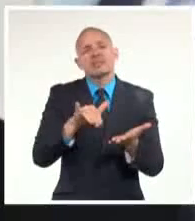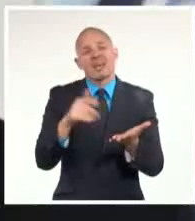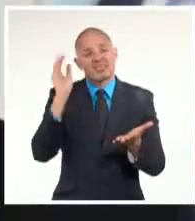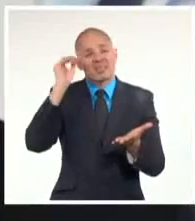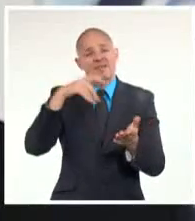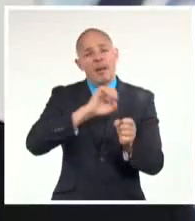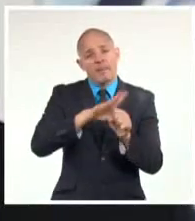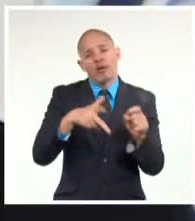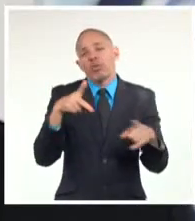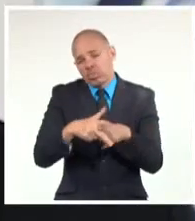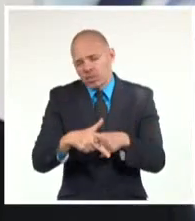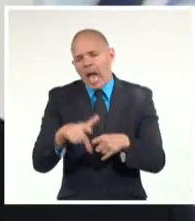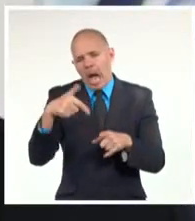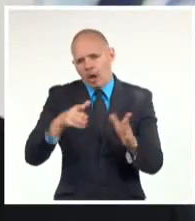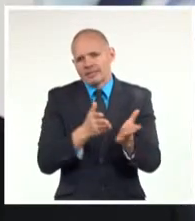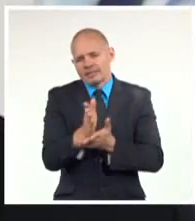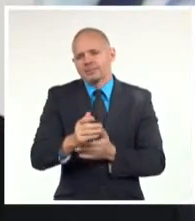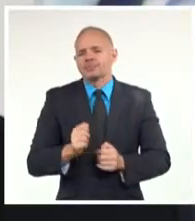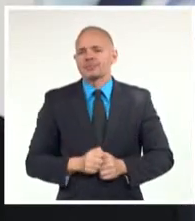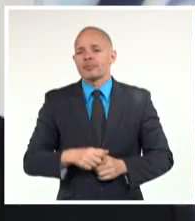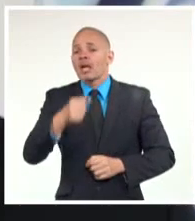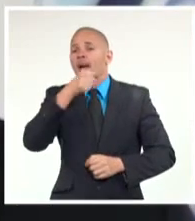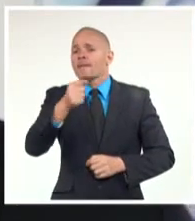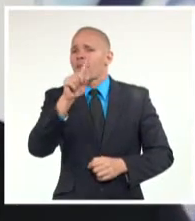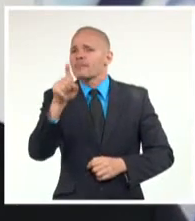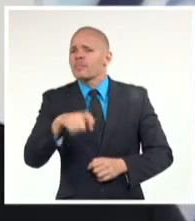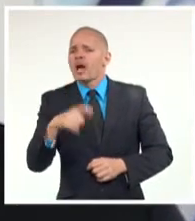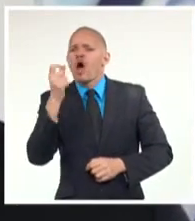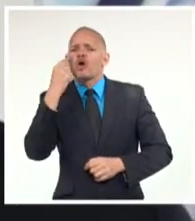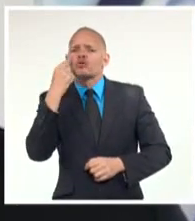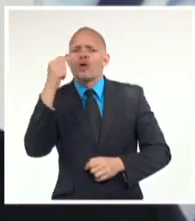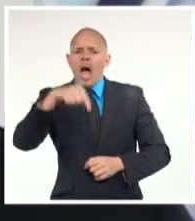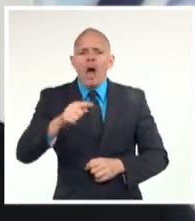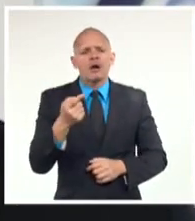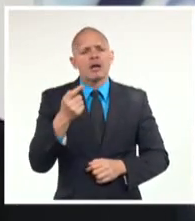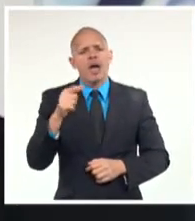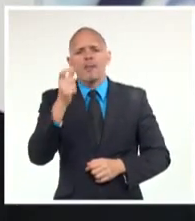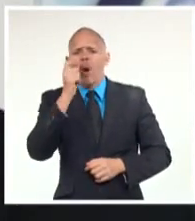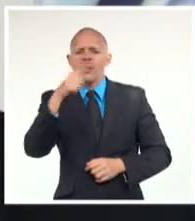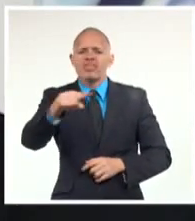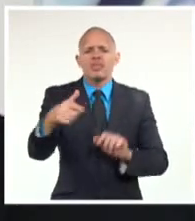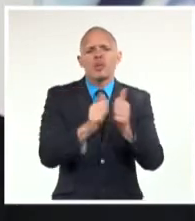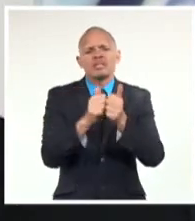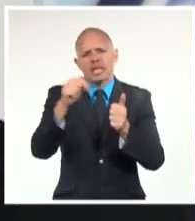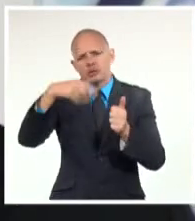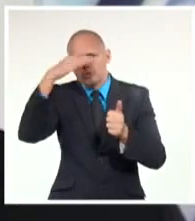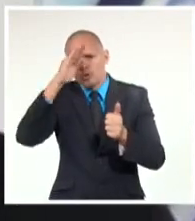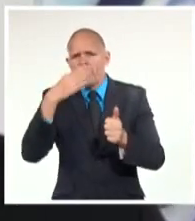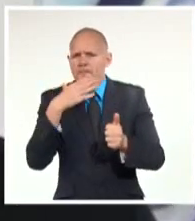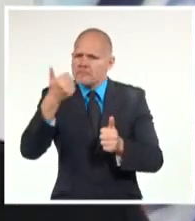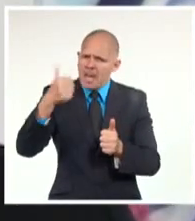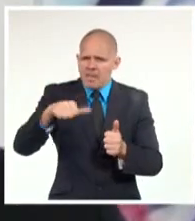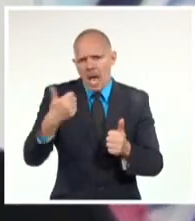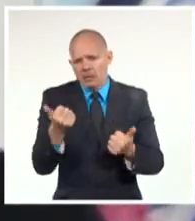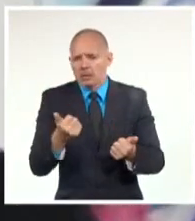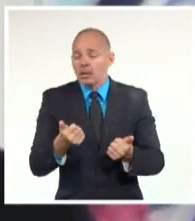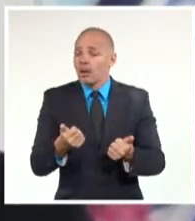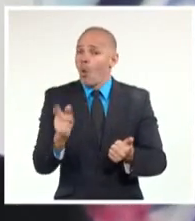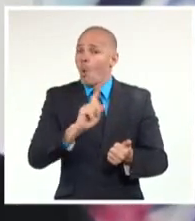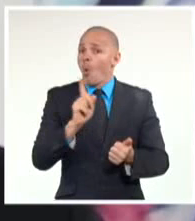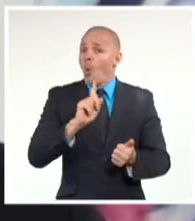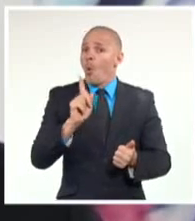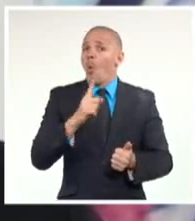¿Cómo ve el desarrollo de la gimnasia cubana? ¿Qué posibilidades le ve a nivel internacional? Sí, sí. La gimnasia en Cuba tiene una historia muy